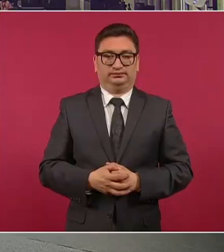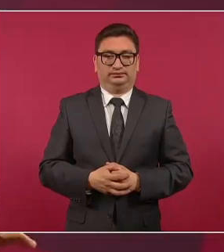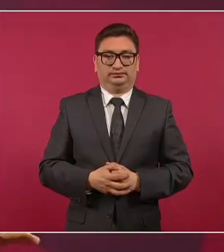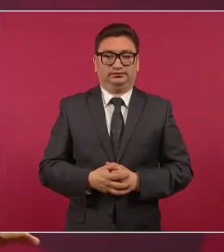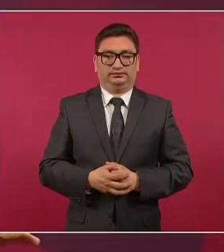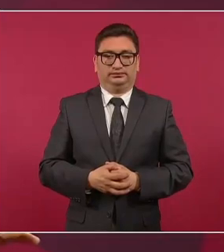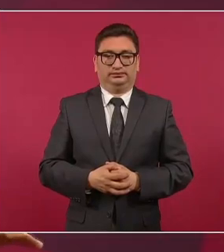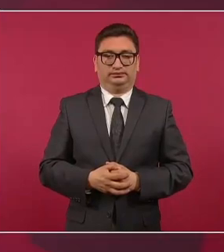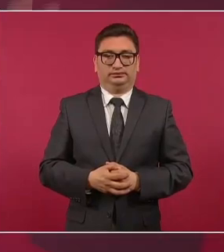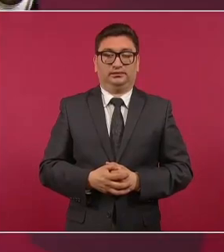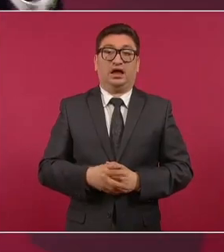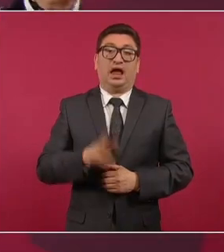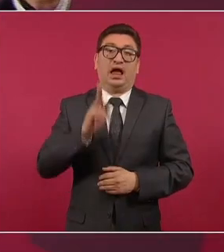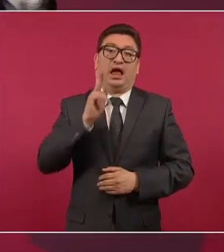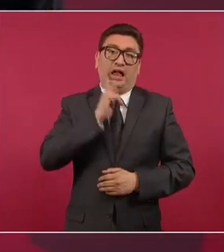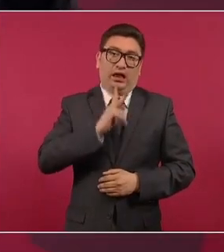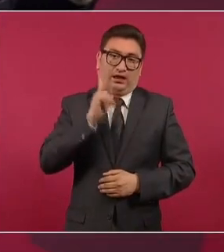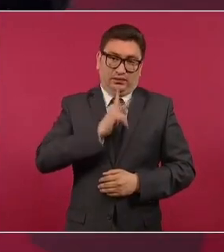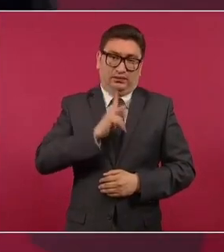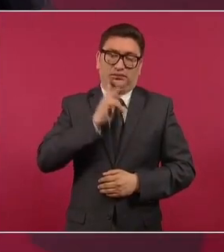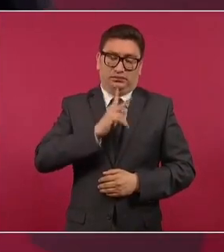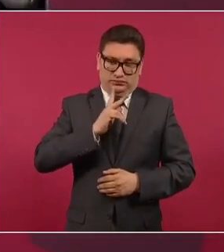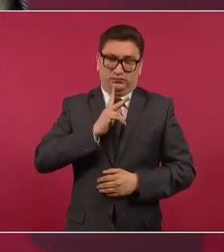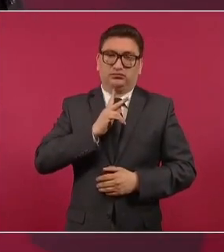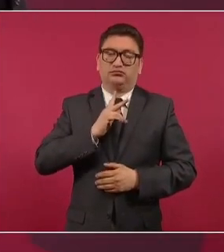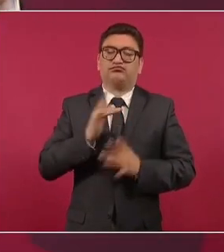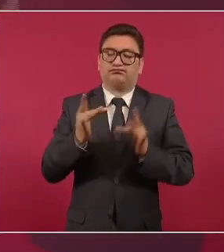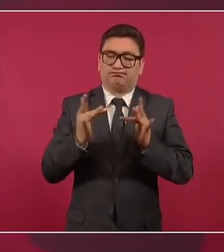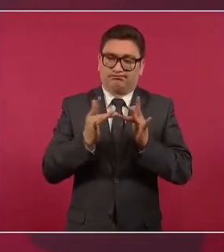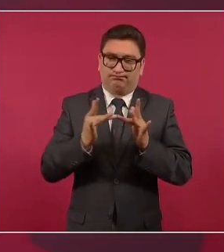Estamos viendo, van a continuar las relaciones.